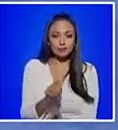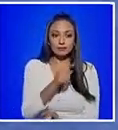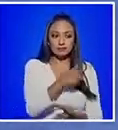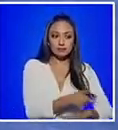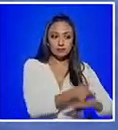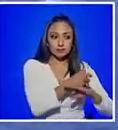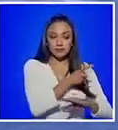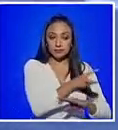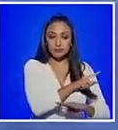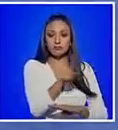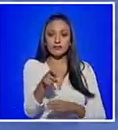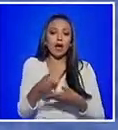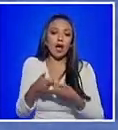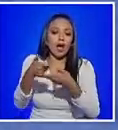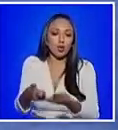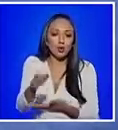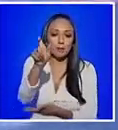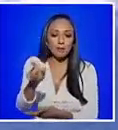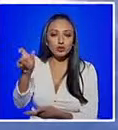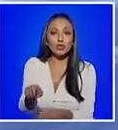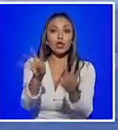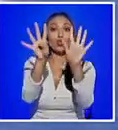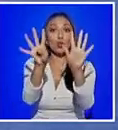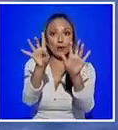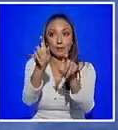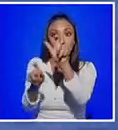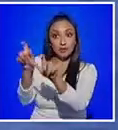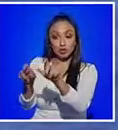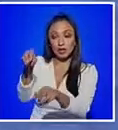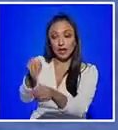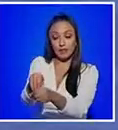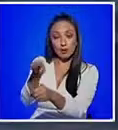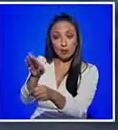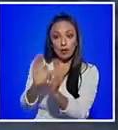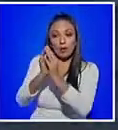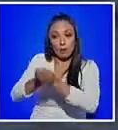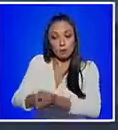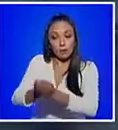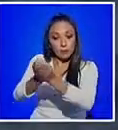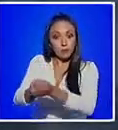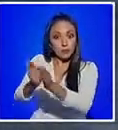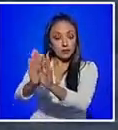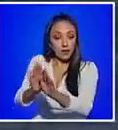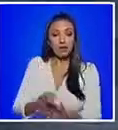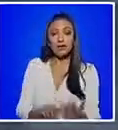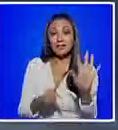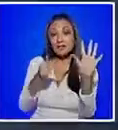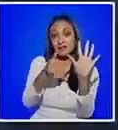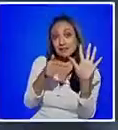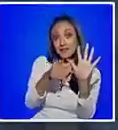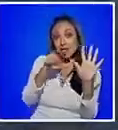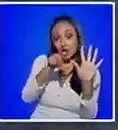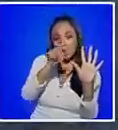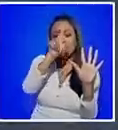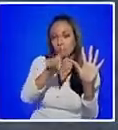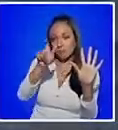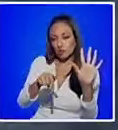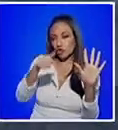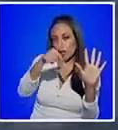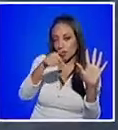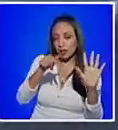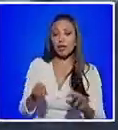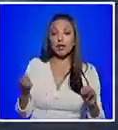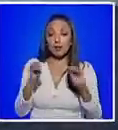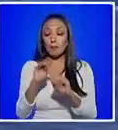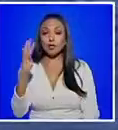Costera logró rescatar a las 9 personas que se encontraban en el barco. 5 personas formaban parte de la tripulación, mientras que